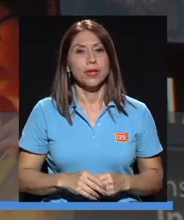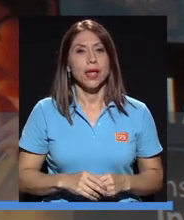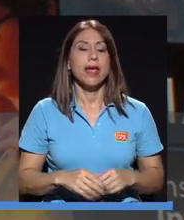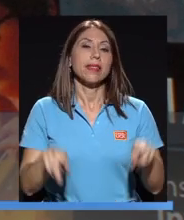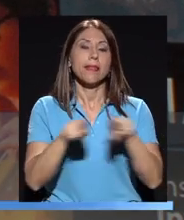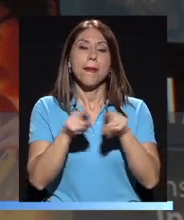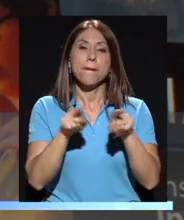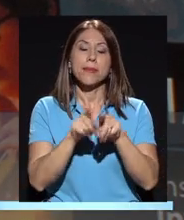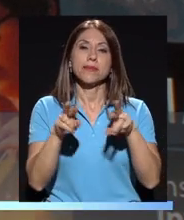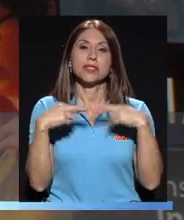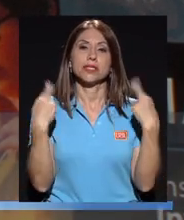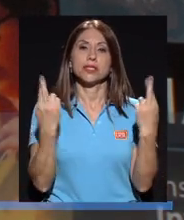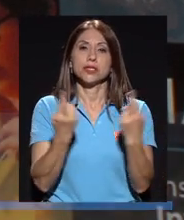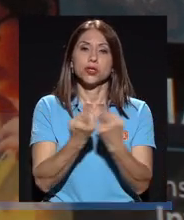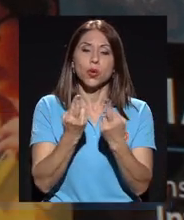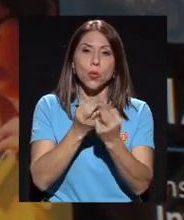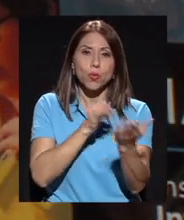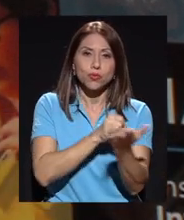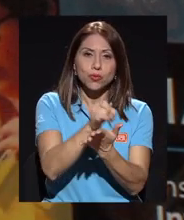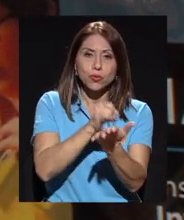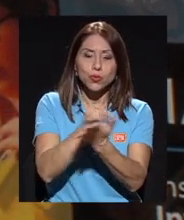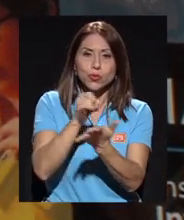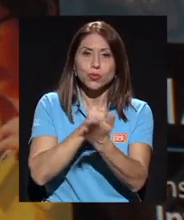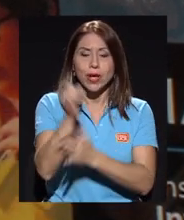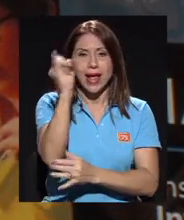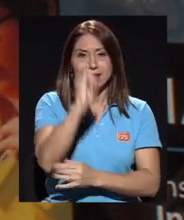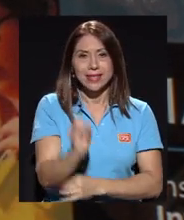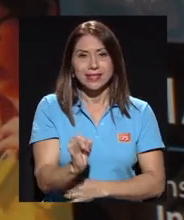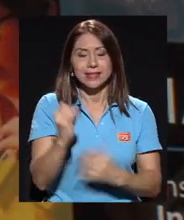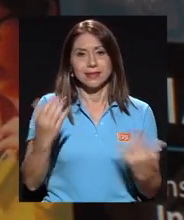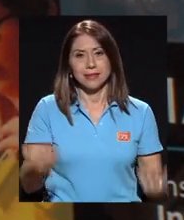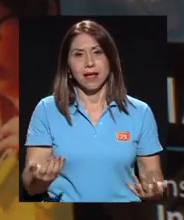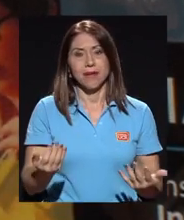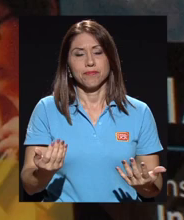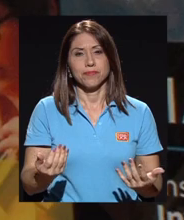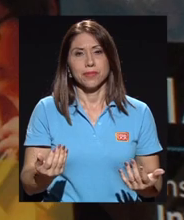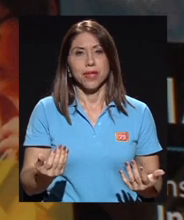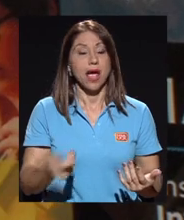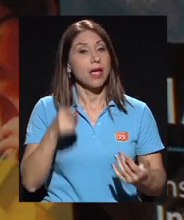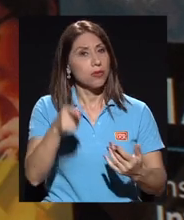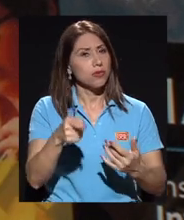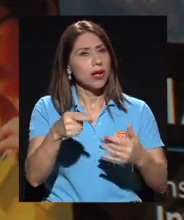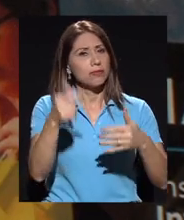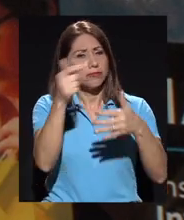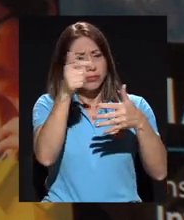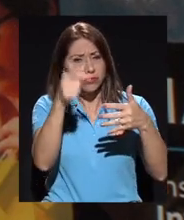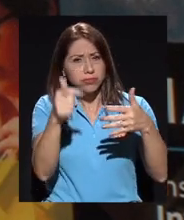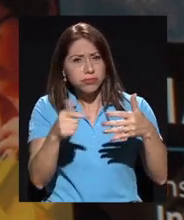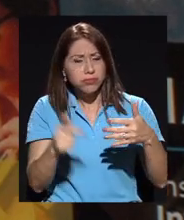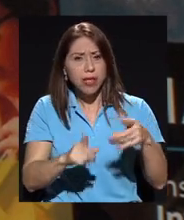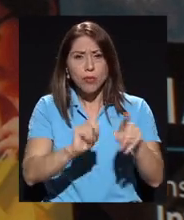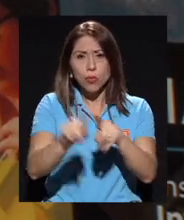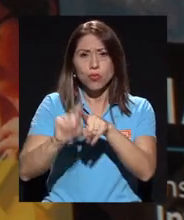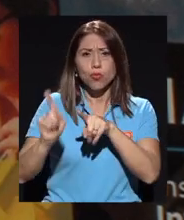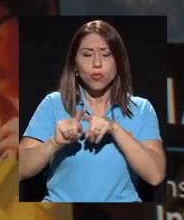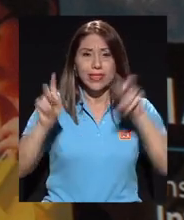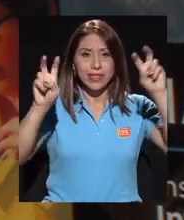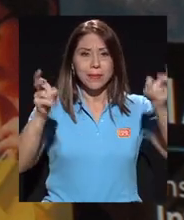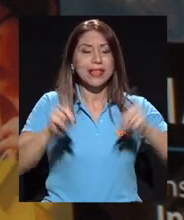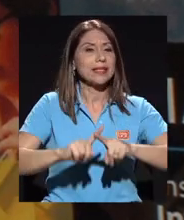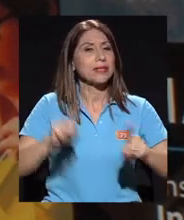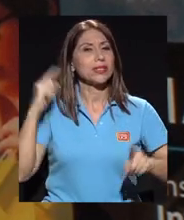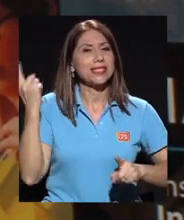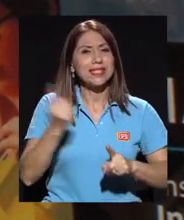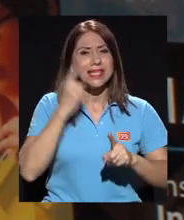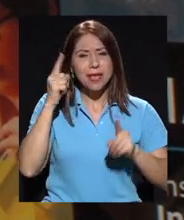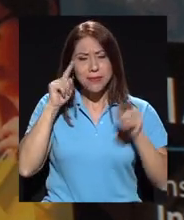tenemos sesiones de investigación artística, en fin, hay una gran variedad de temáticas, pero